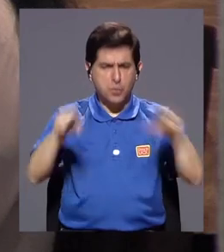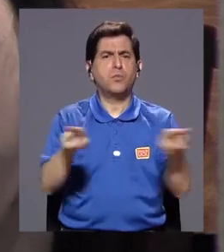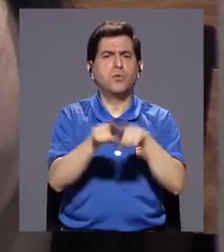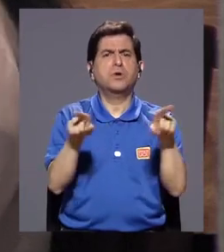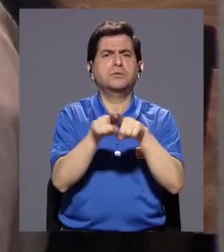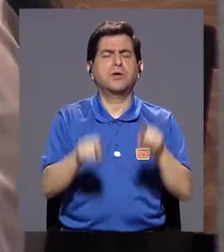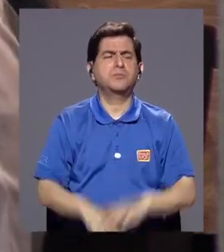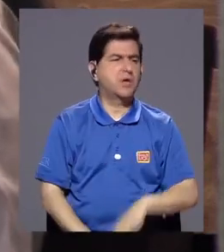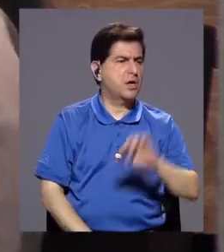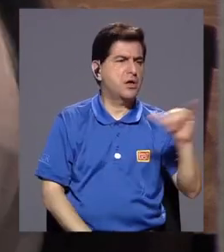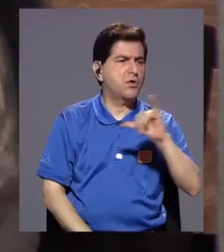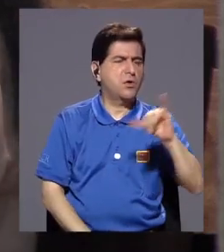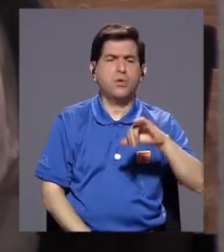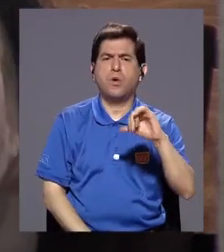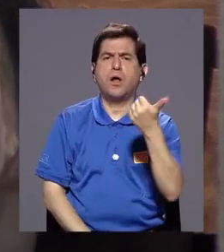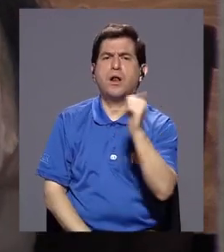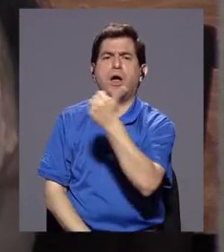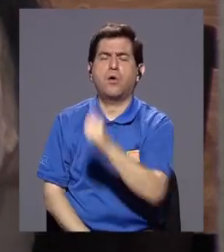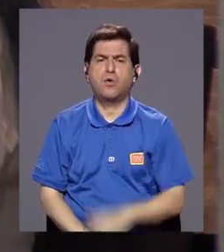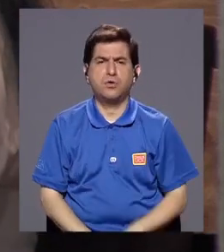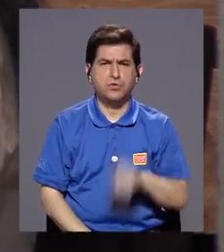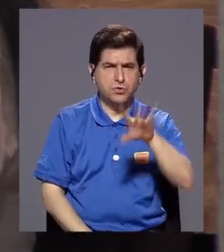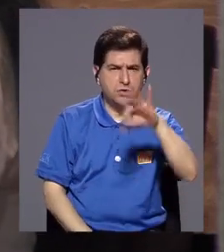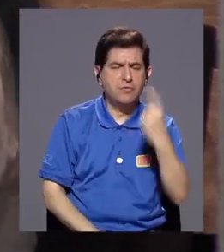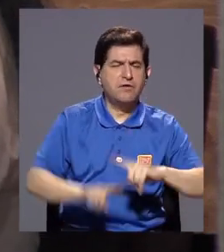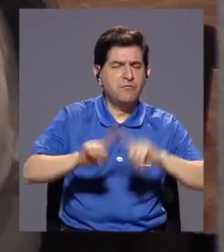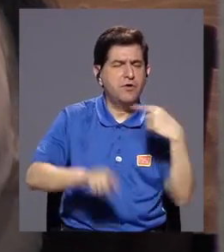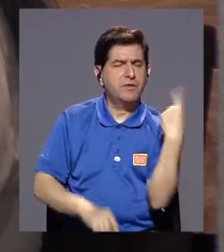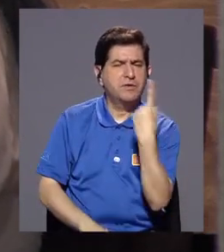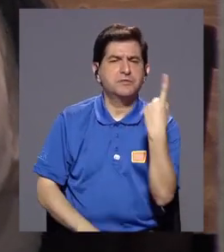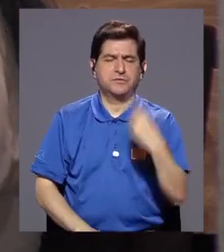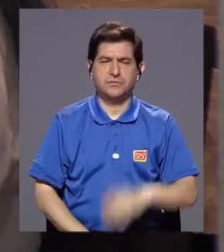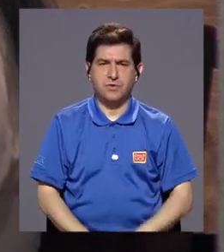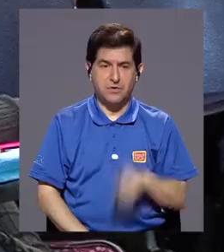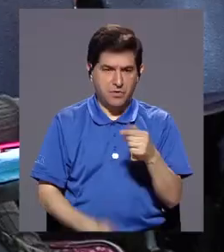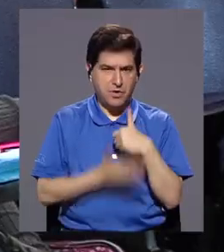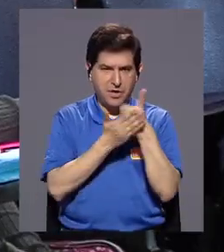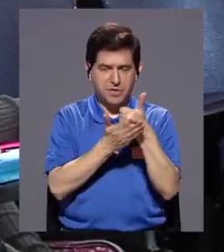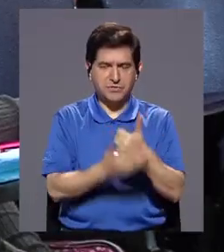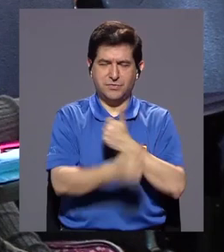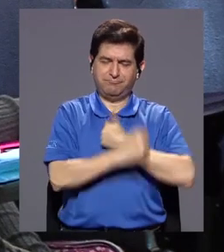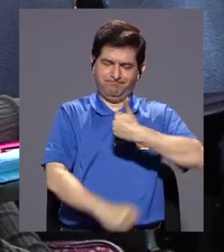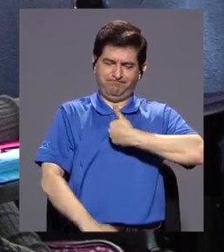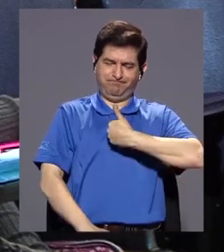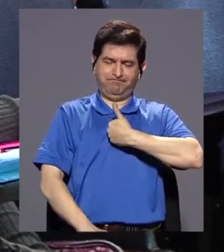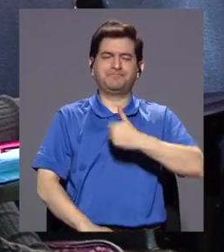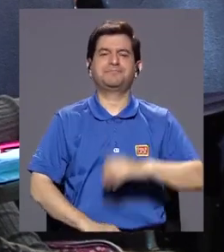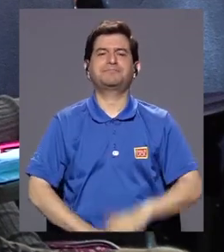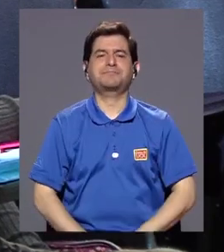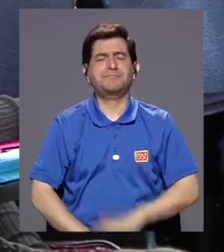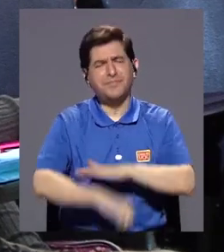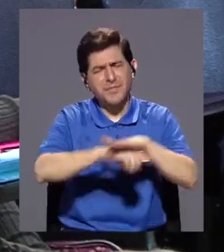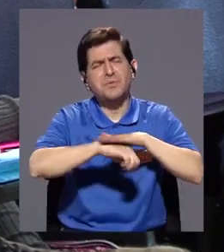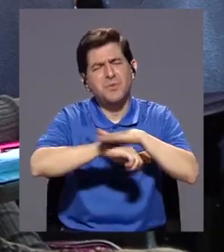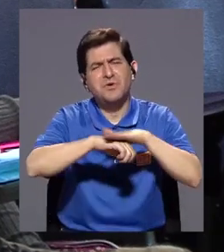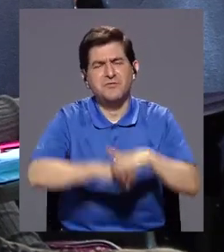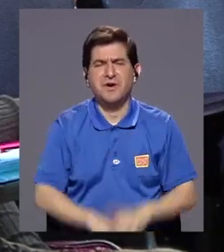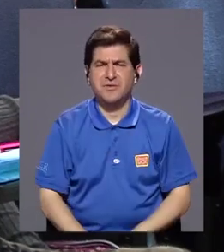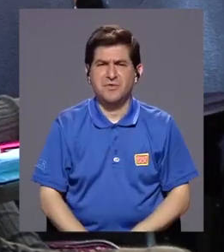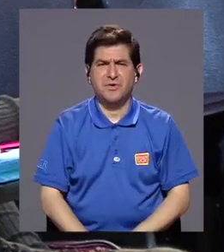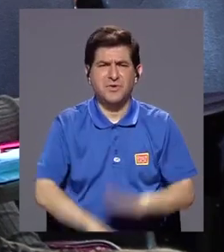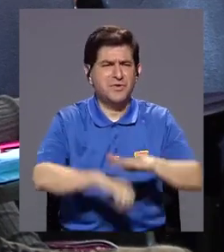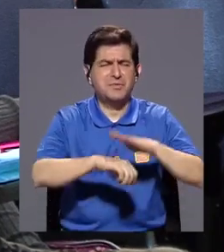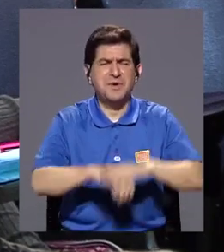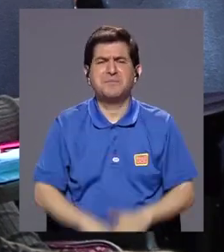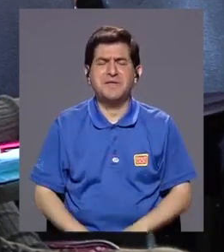otros, solo de una forma distinta, eso ayuda a la autoestima. por favor, no dejen que se pierdan estos